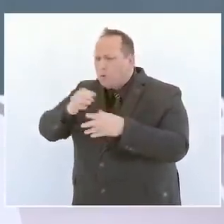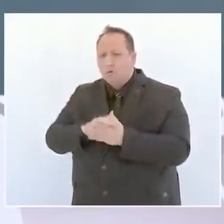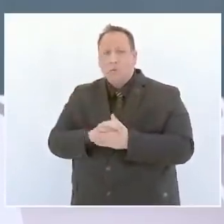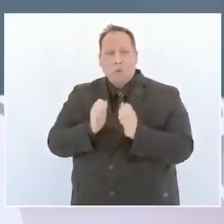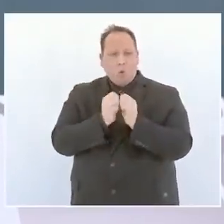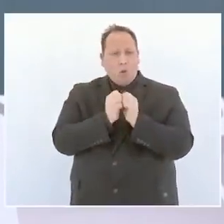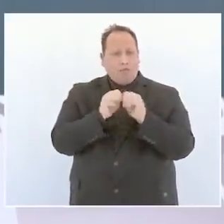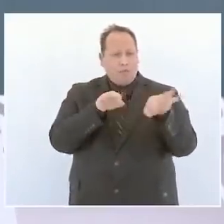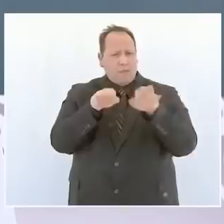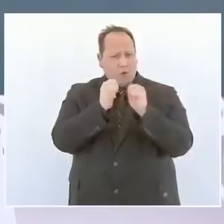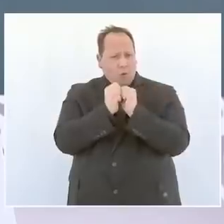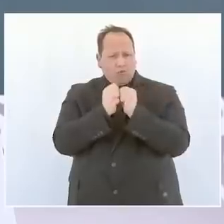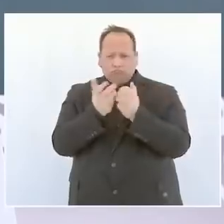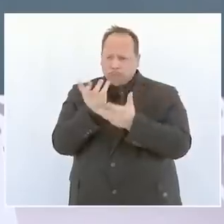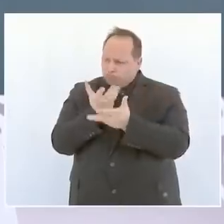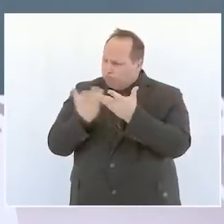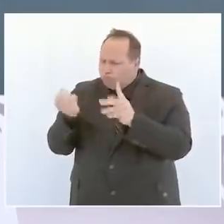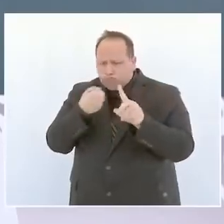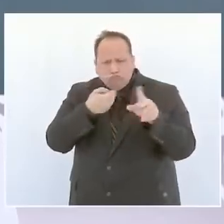trabajar juntos